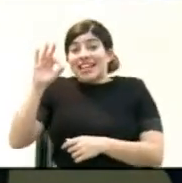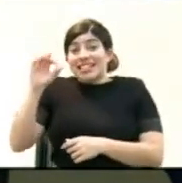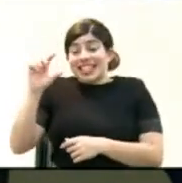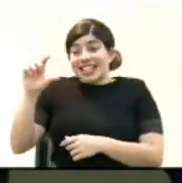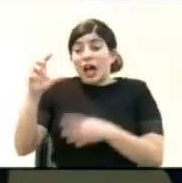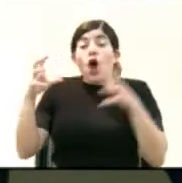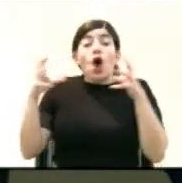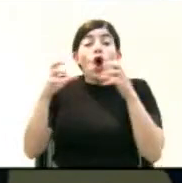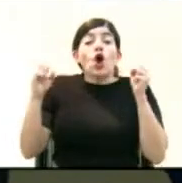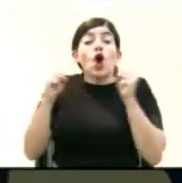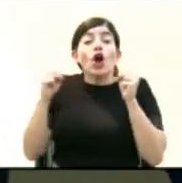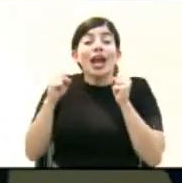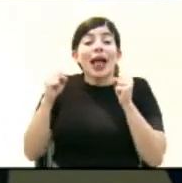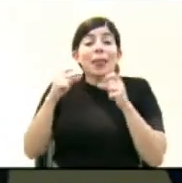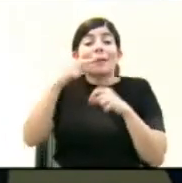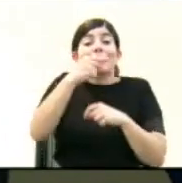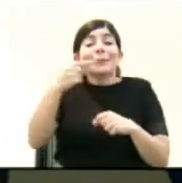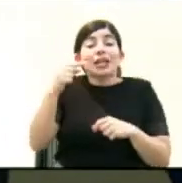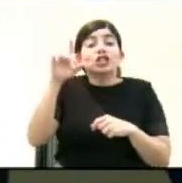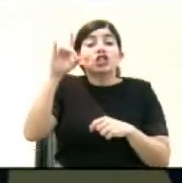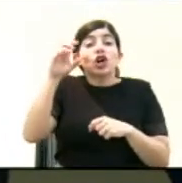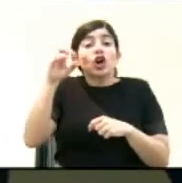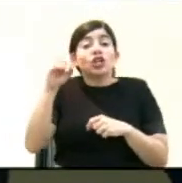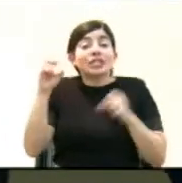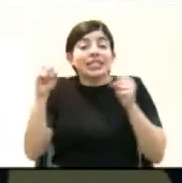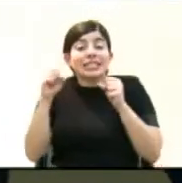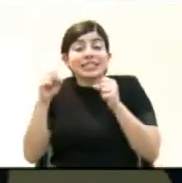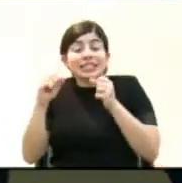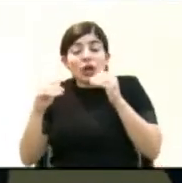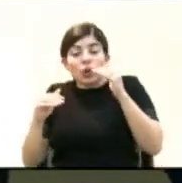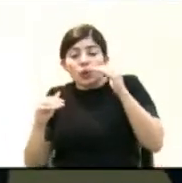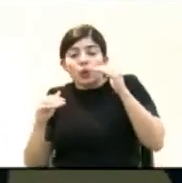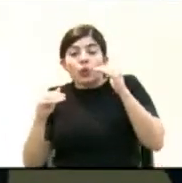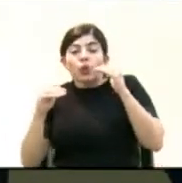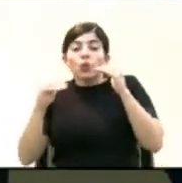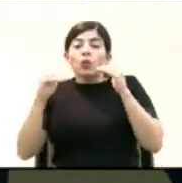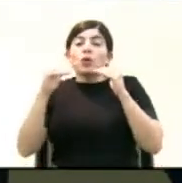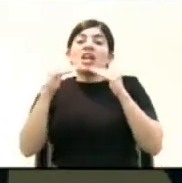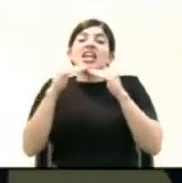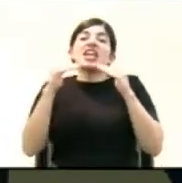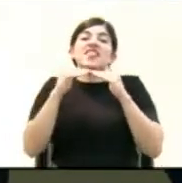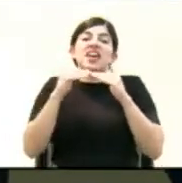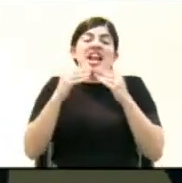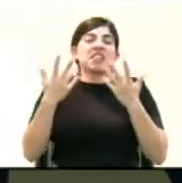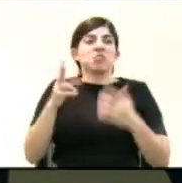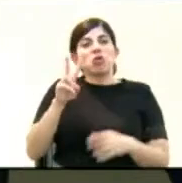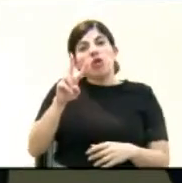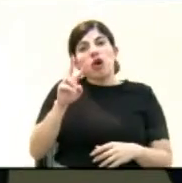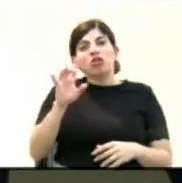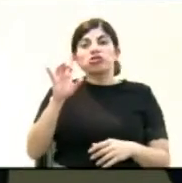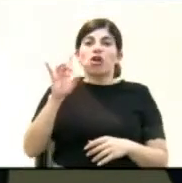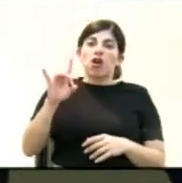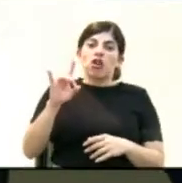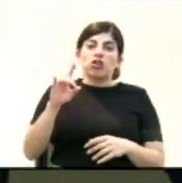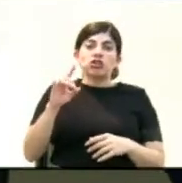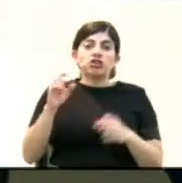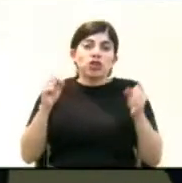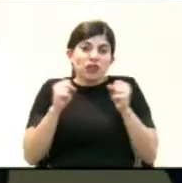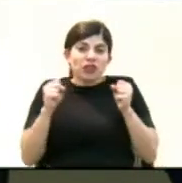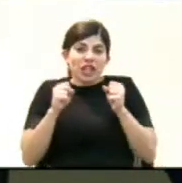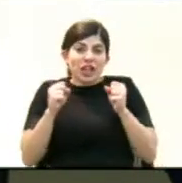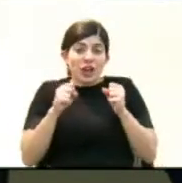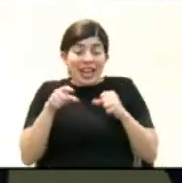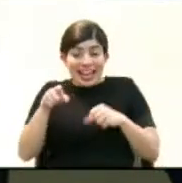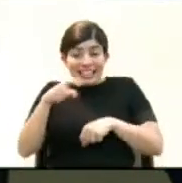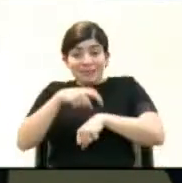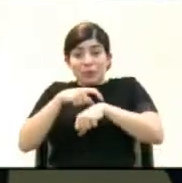para llevarlas de menos 80 grados centígrados a nivel de refrigeración entre 2 y 8 grados, en ese